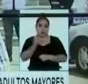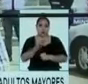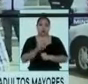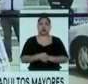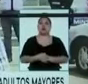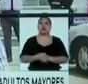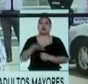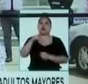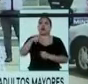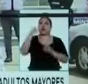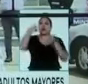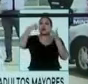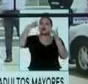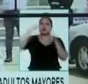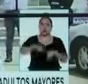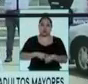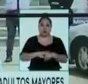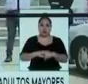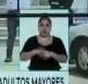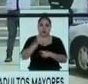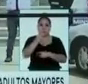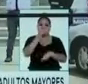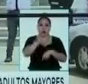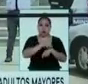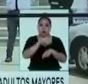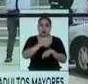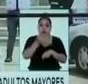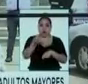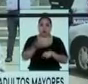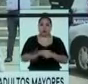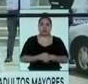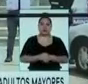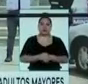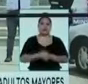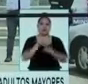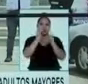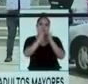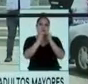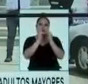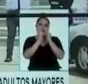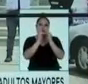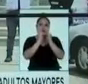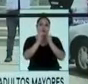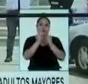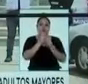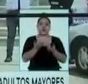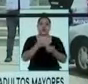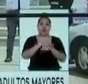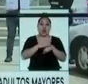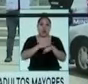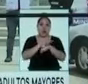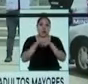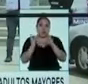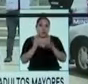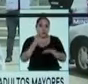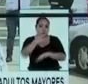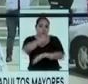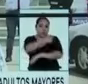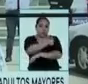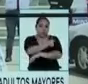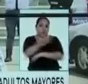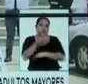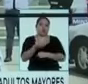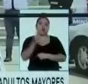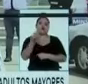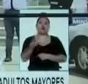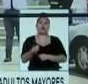a la guerra, son corresponsales de guerra, ¿no? Gorrito. O sea, ¿quién se gana con la plata del contrato del